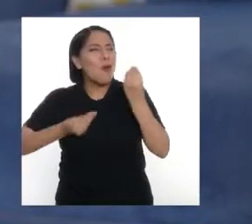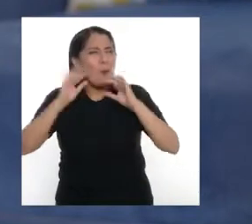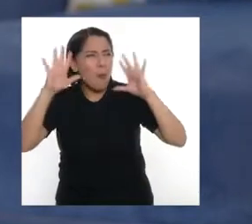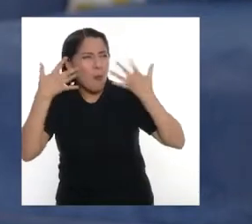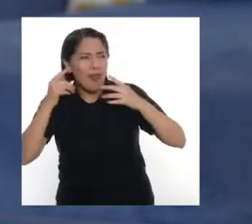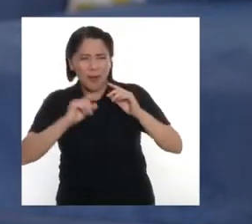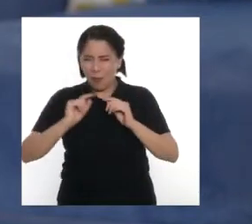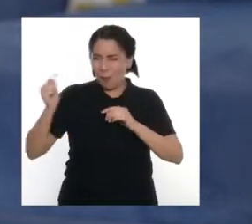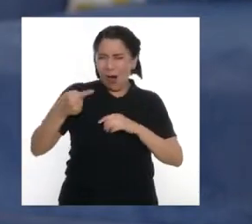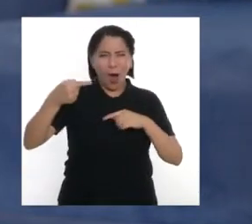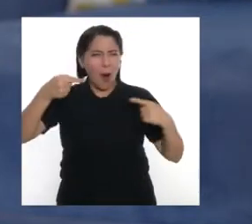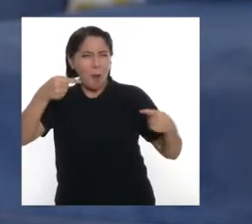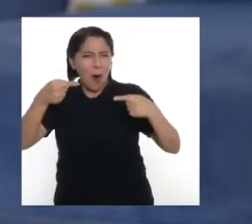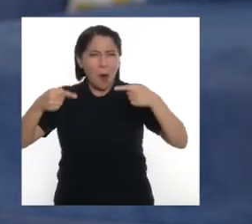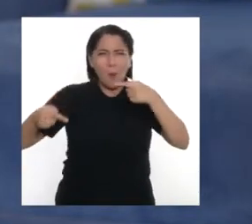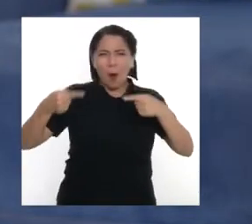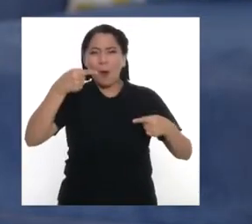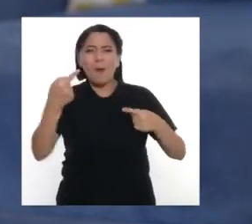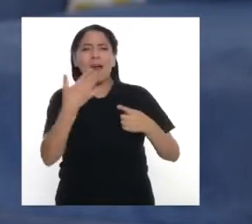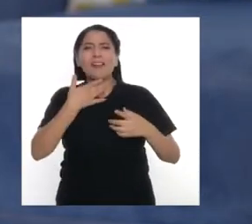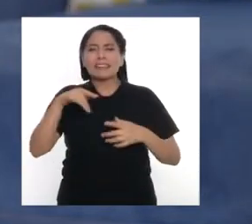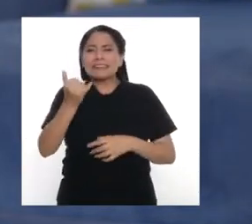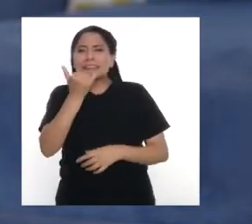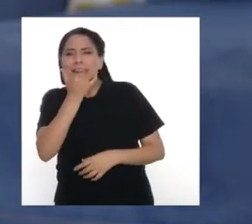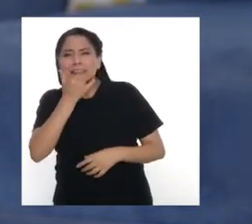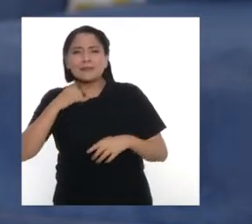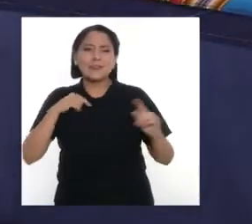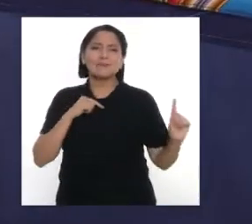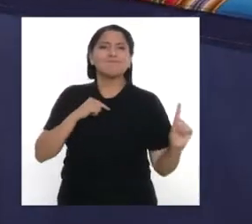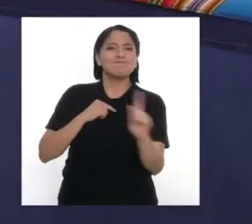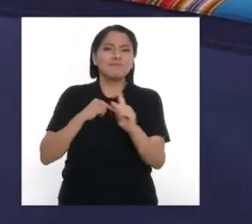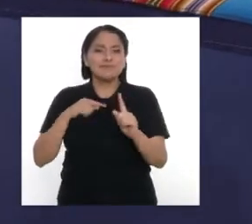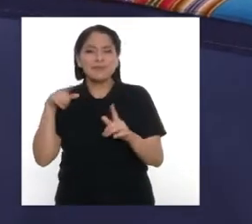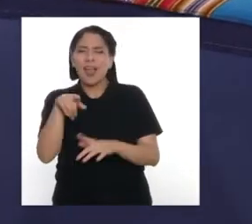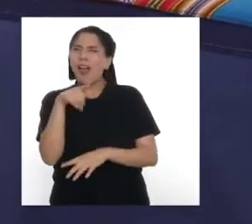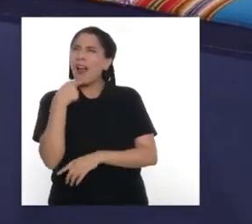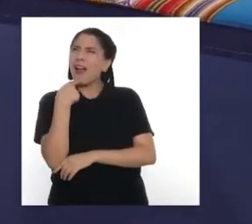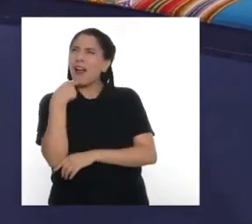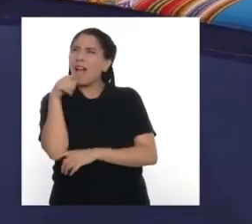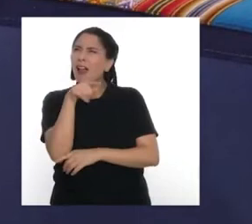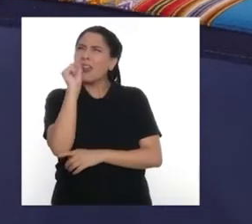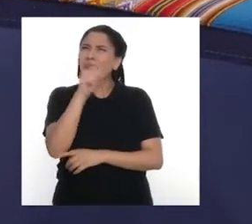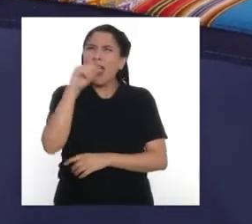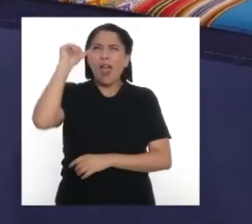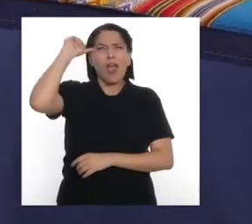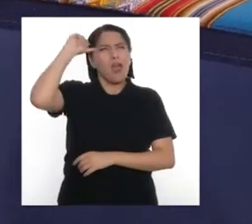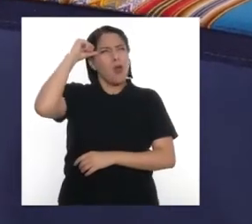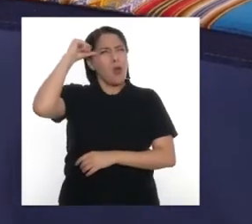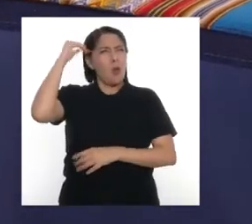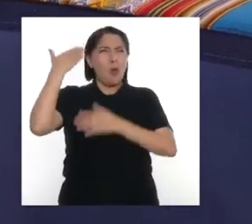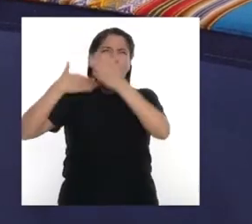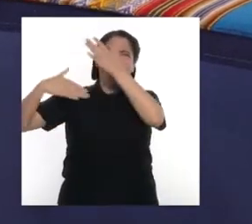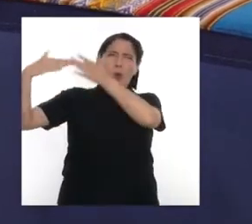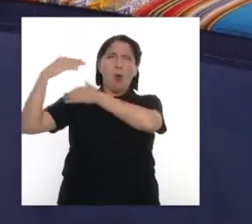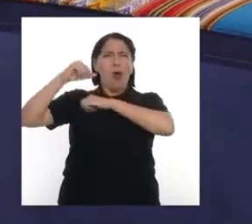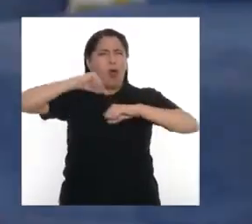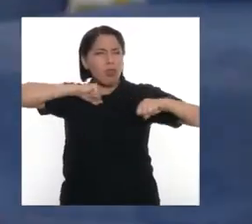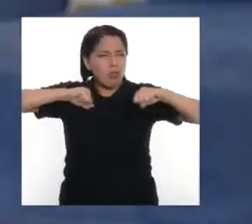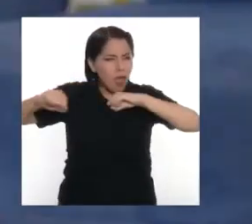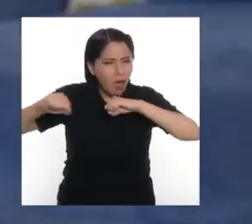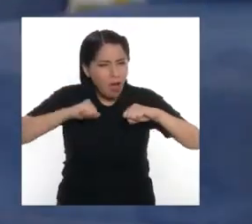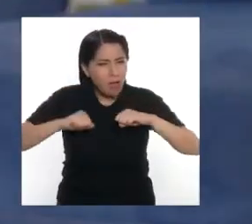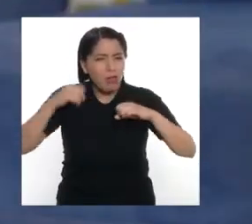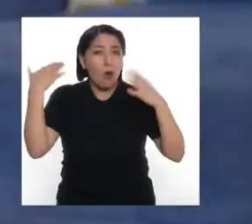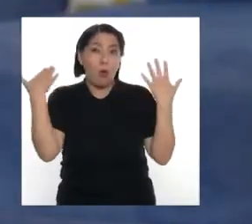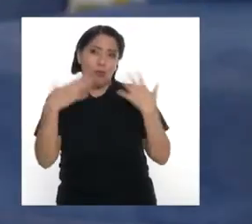se estuvieran retando. Y el que falla le da su turno al otro. Ahora que lo dices, eso me recuerda a algo que ya hicimos.